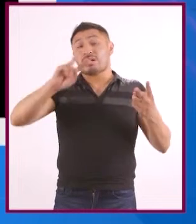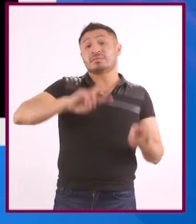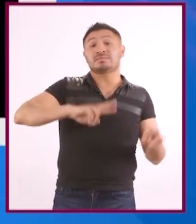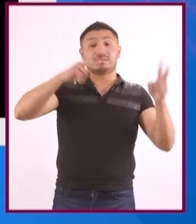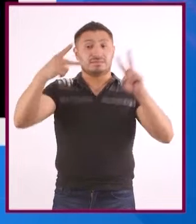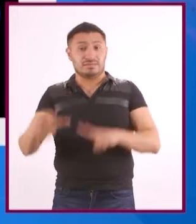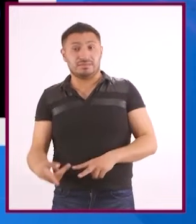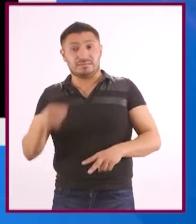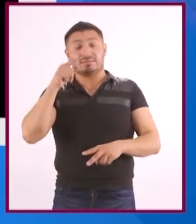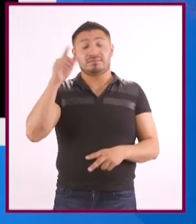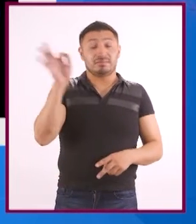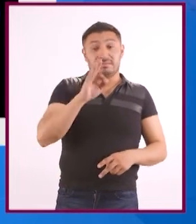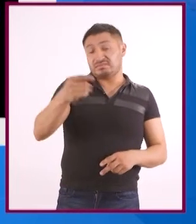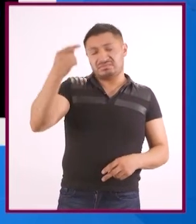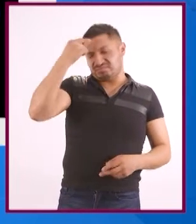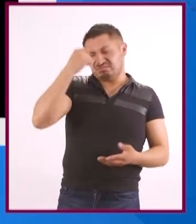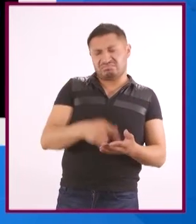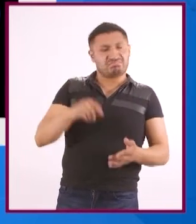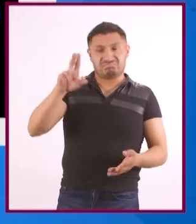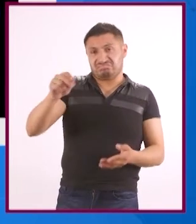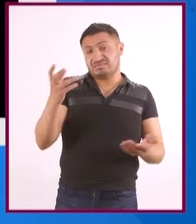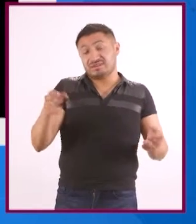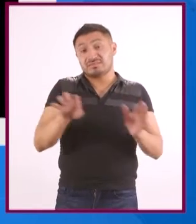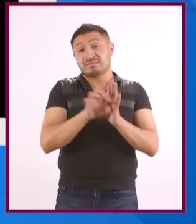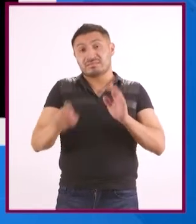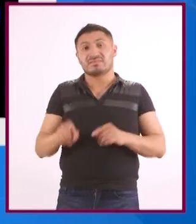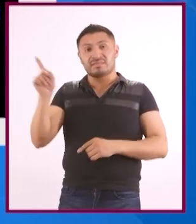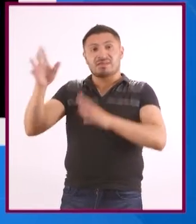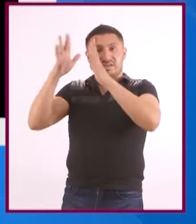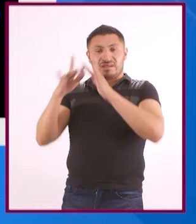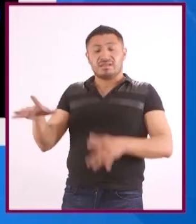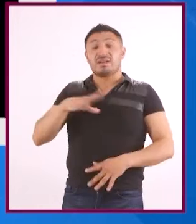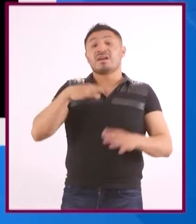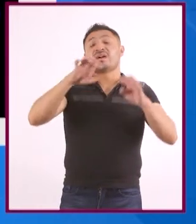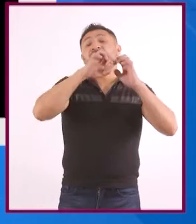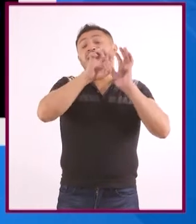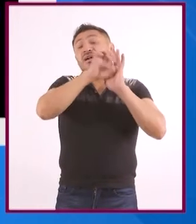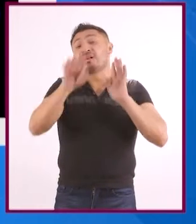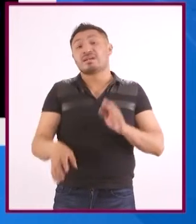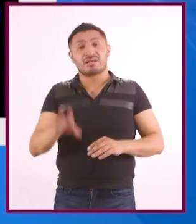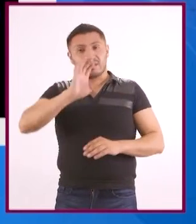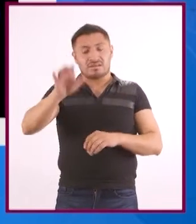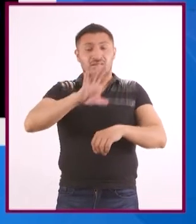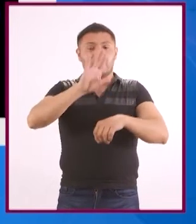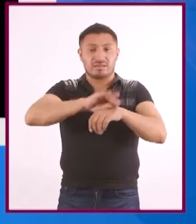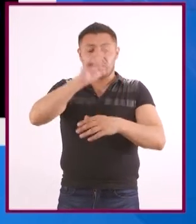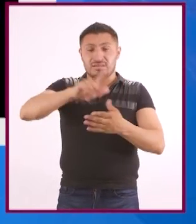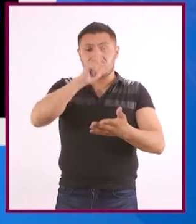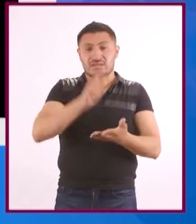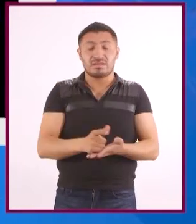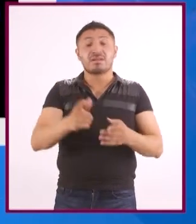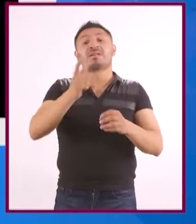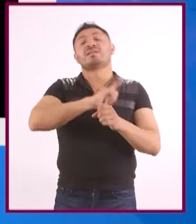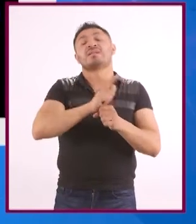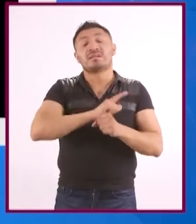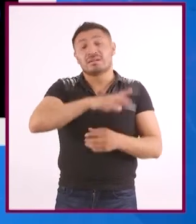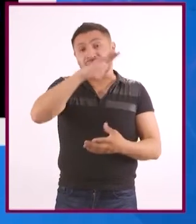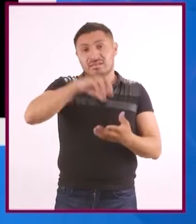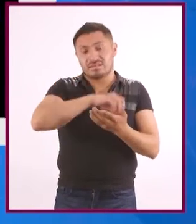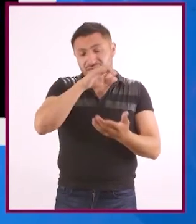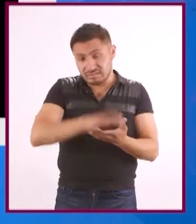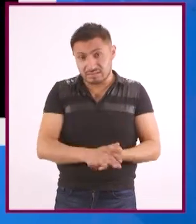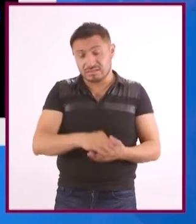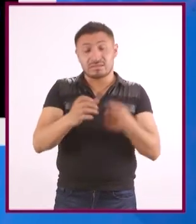contrario pues se considera que no. Por ejemplo, en Francia tuvimos el ejemplo cuando se legalizó el matrimonio homosexual de